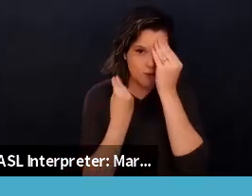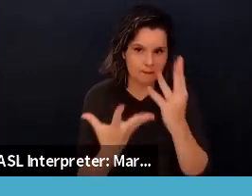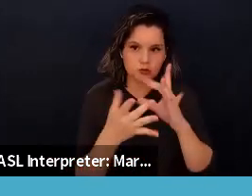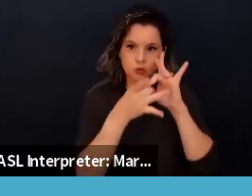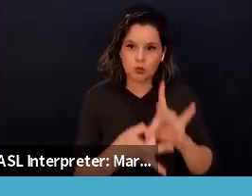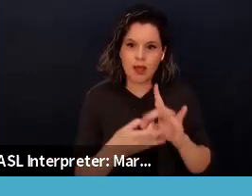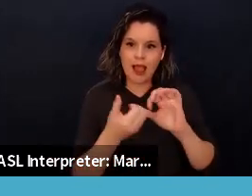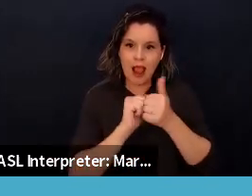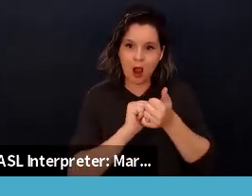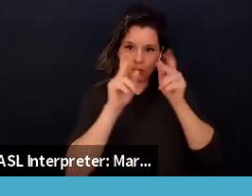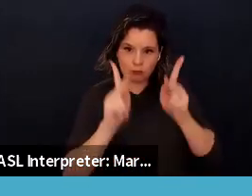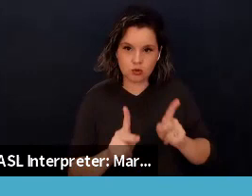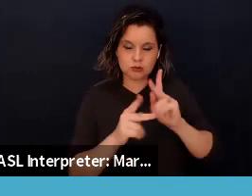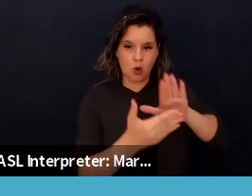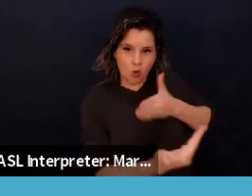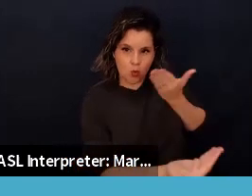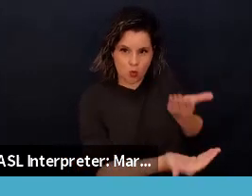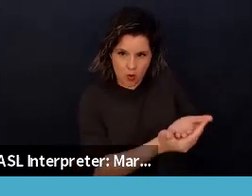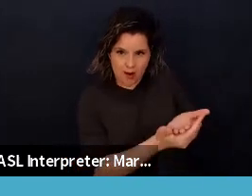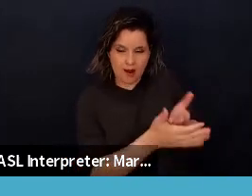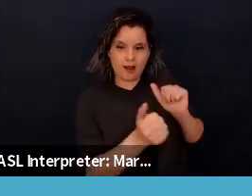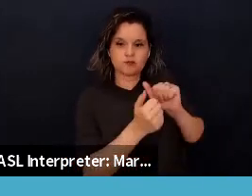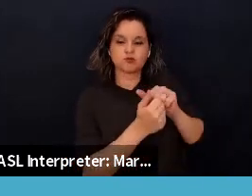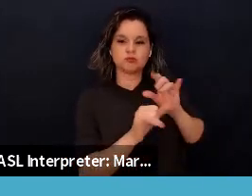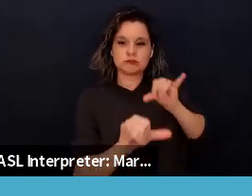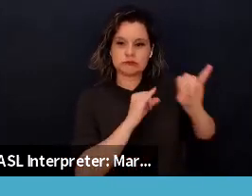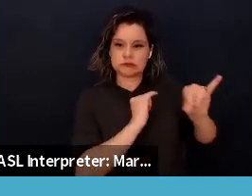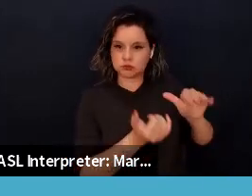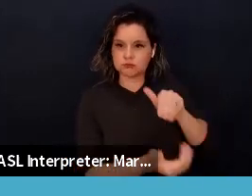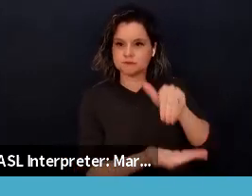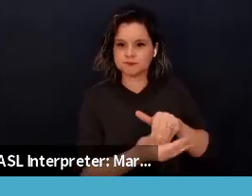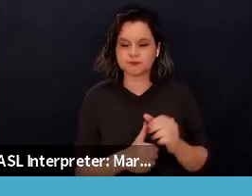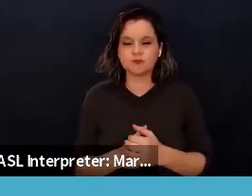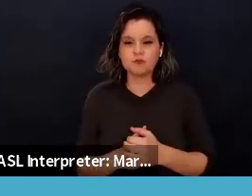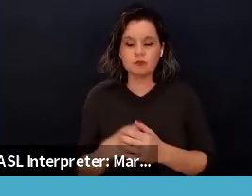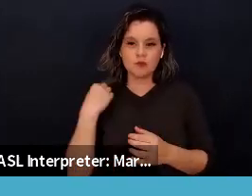las personas llegan a un centro de detención.